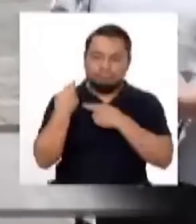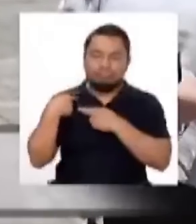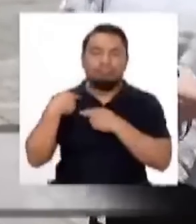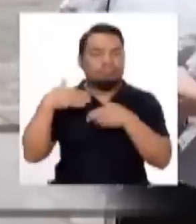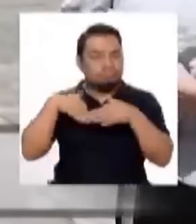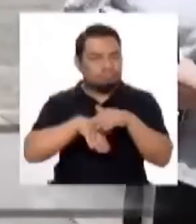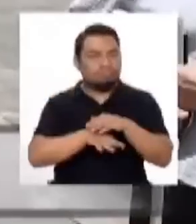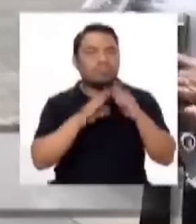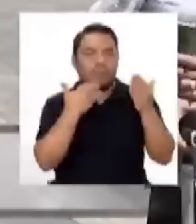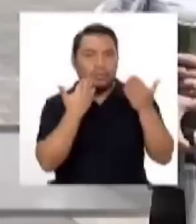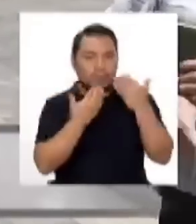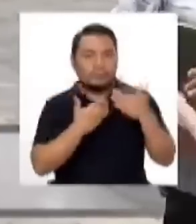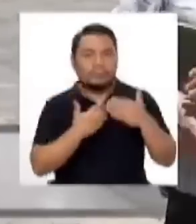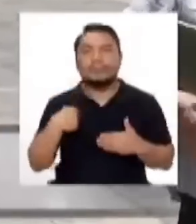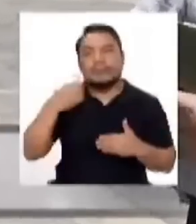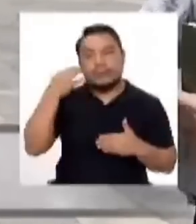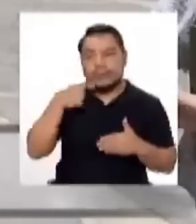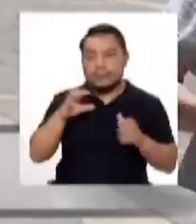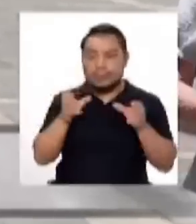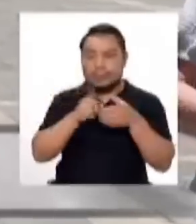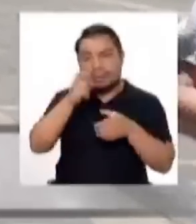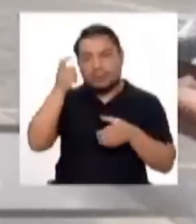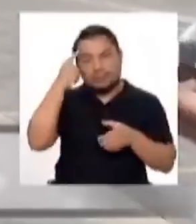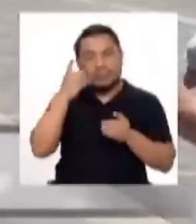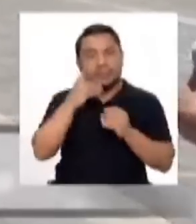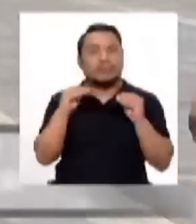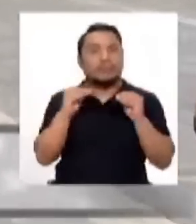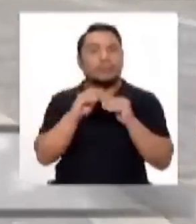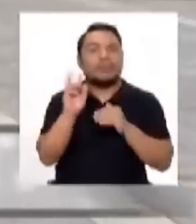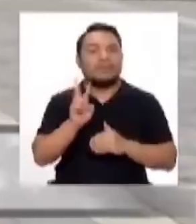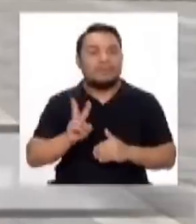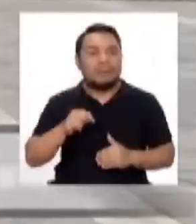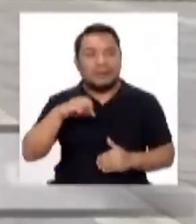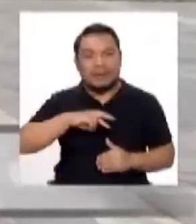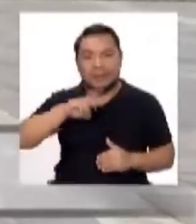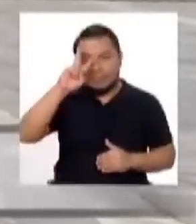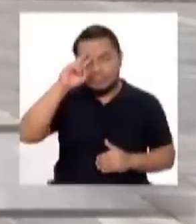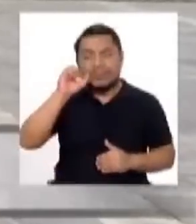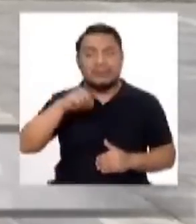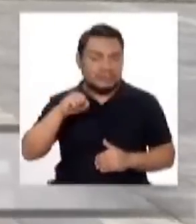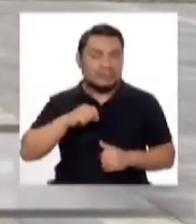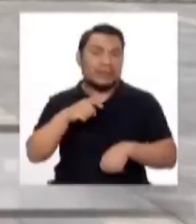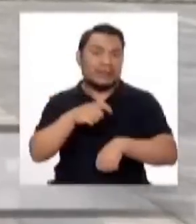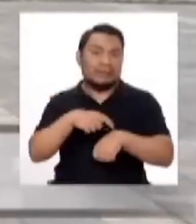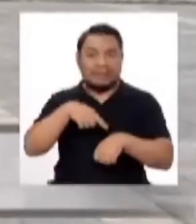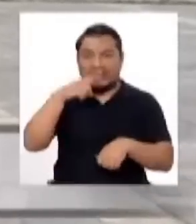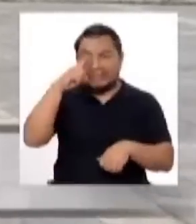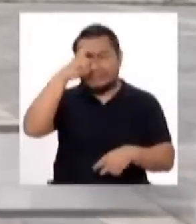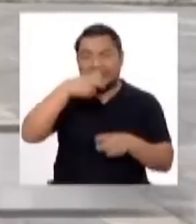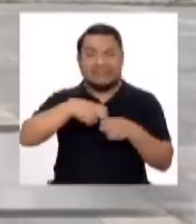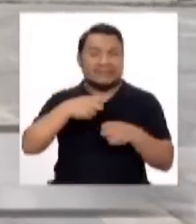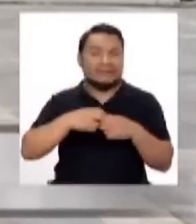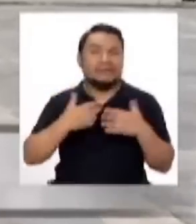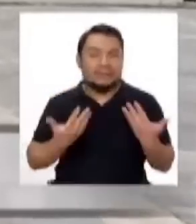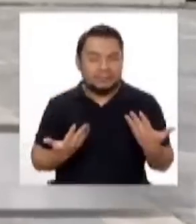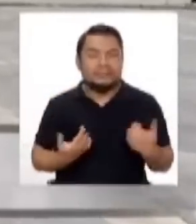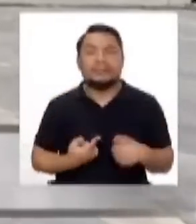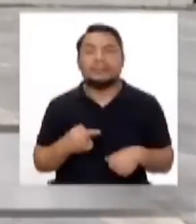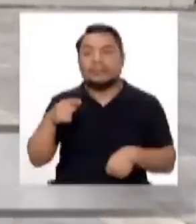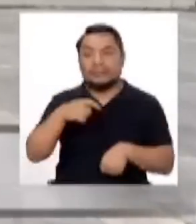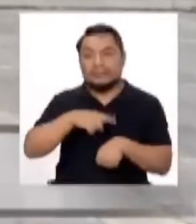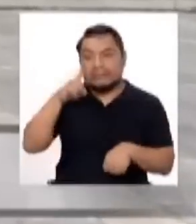Consideramos desde Demócrata Verde que el país está pasando por una crisis y esta crisis merece